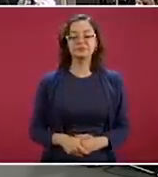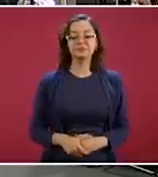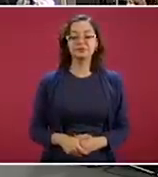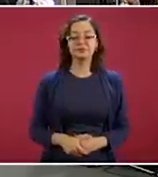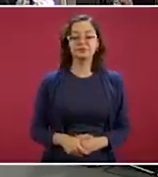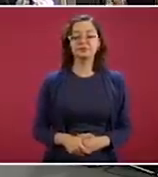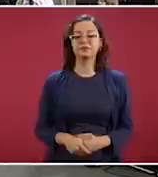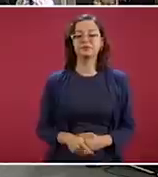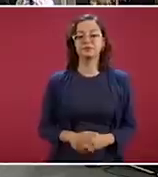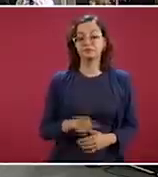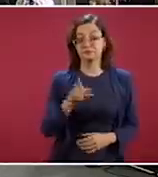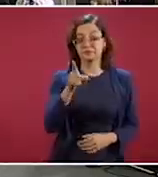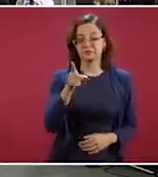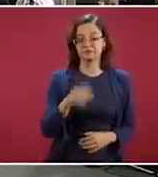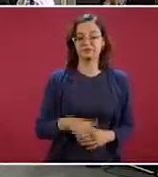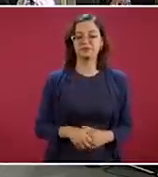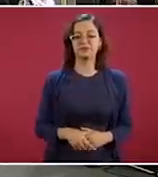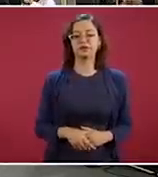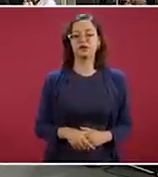Allá, allá.